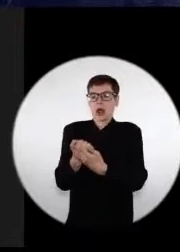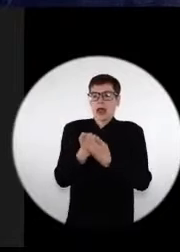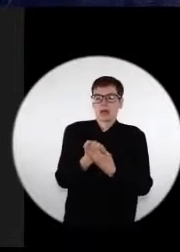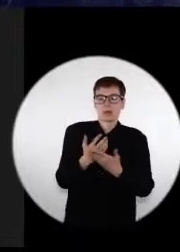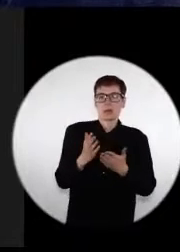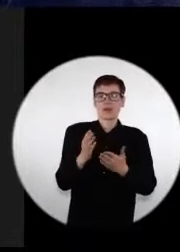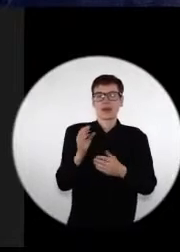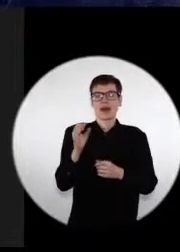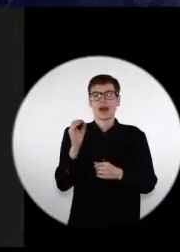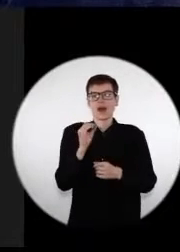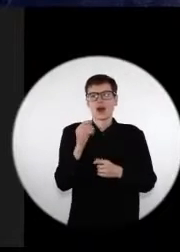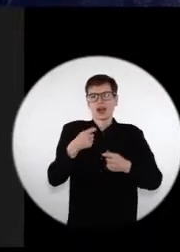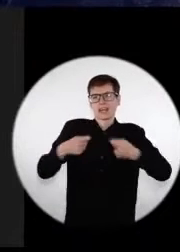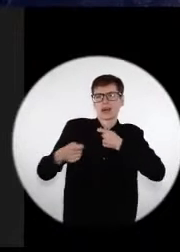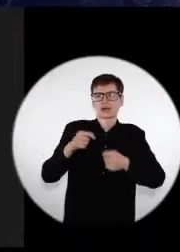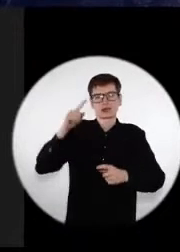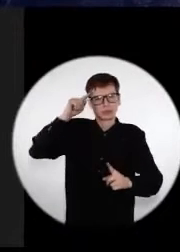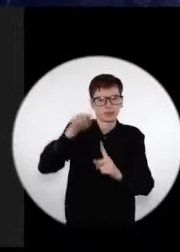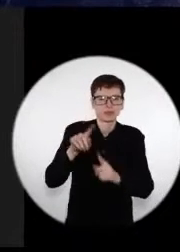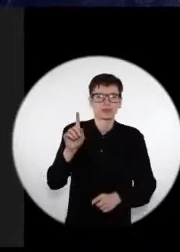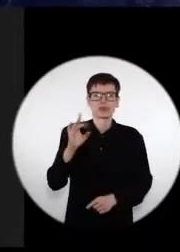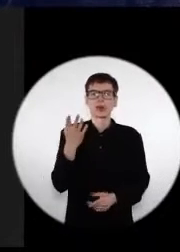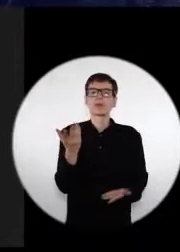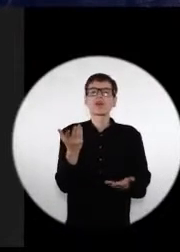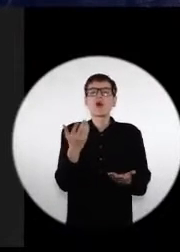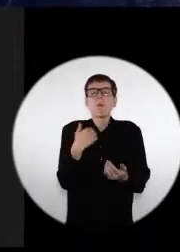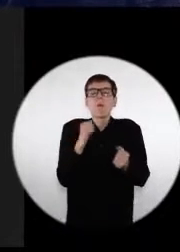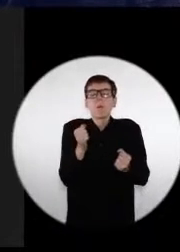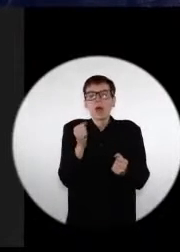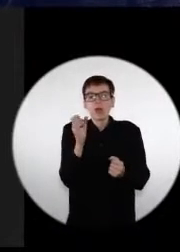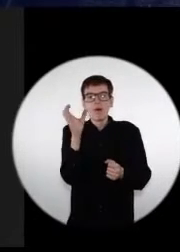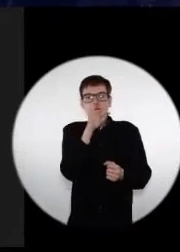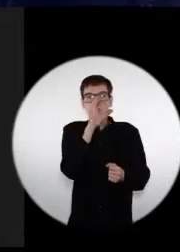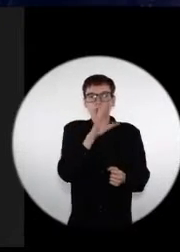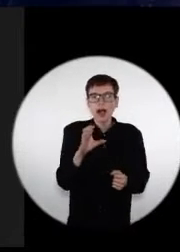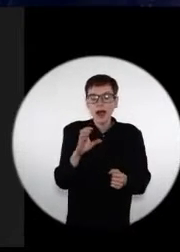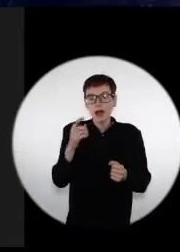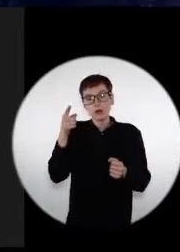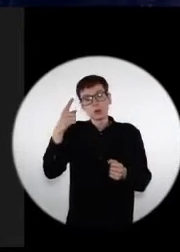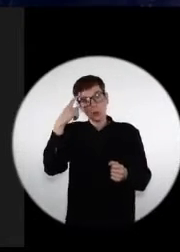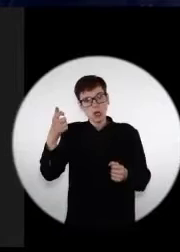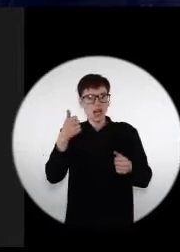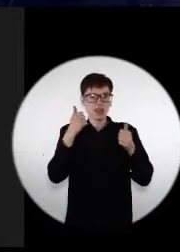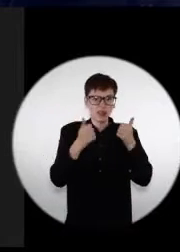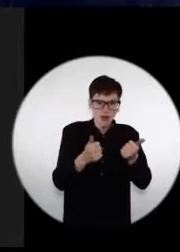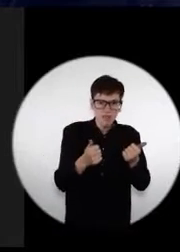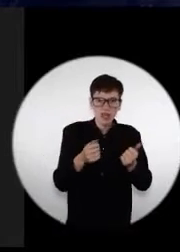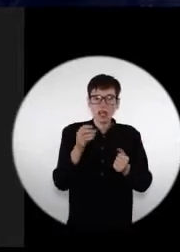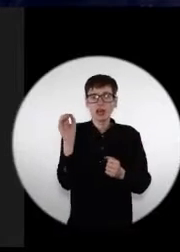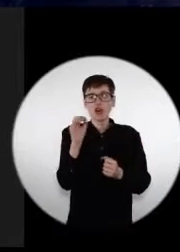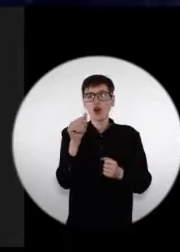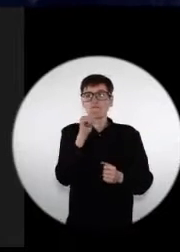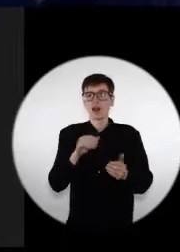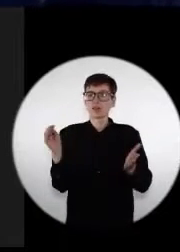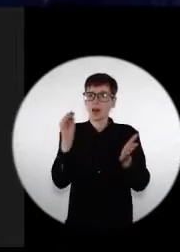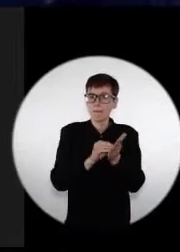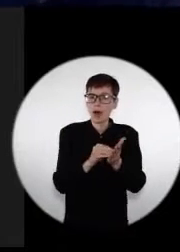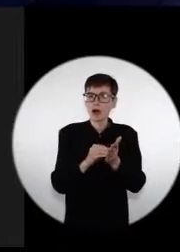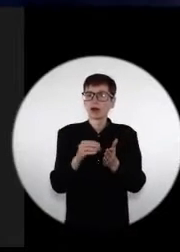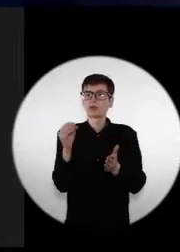blockbuster si libros de negocio de autoayuda en el fondo hay algo que se puede aportar como 'la como es el asunto de el